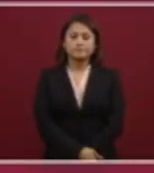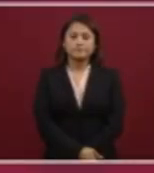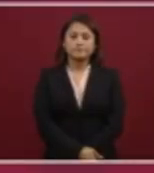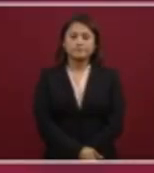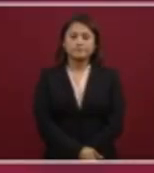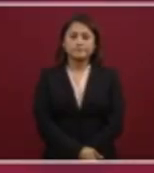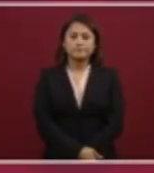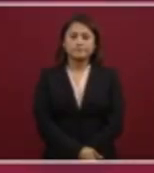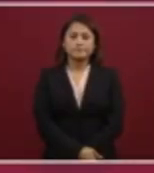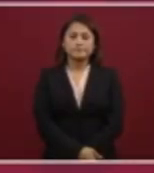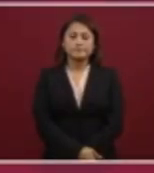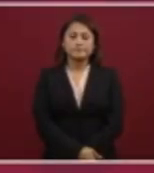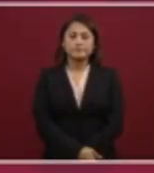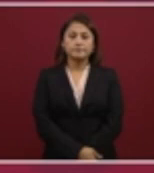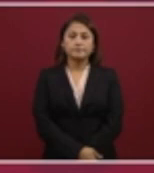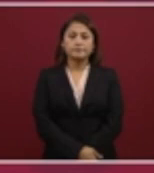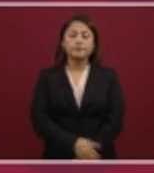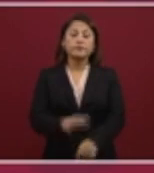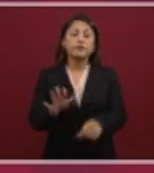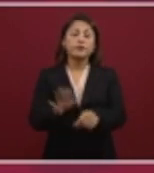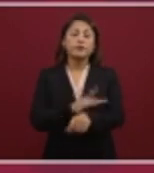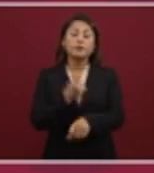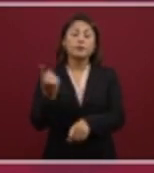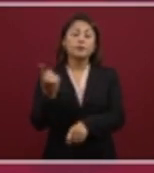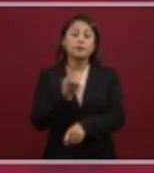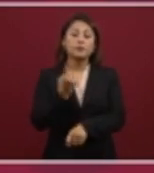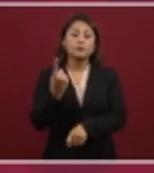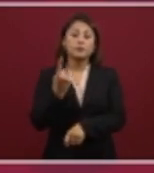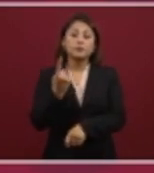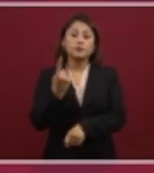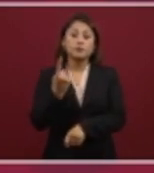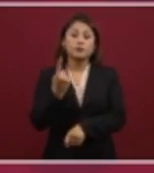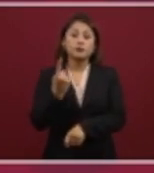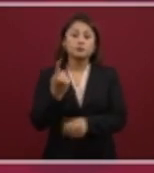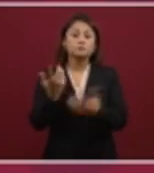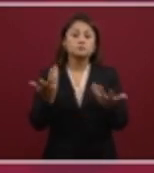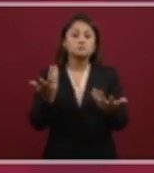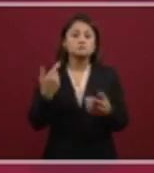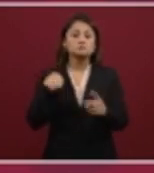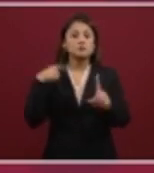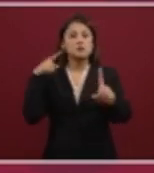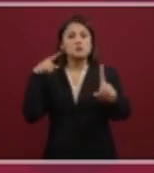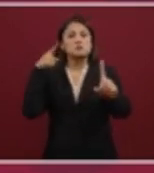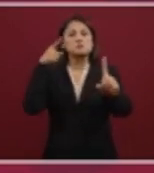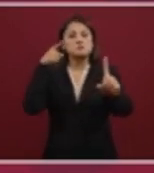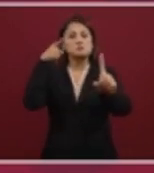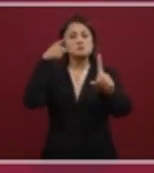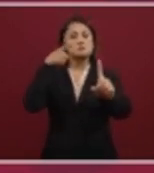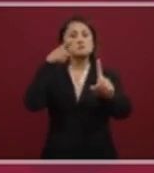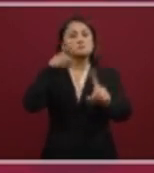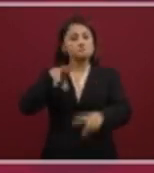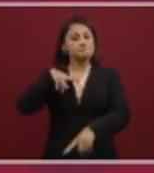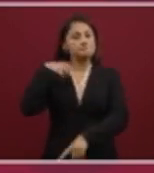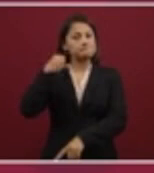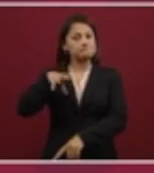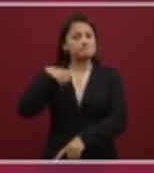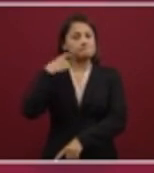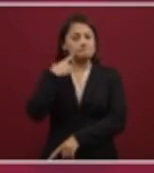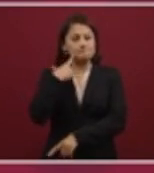verdad, cuando se lucha por ideales, se lucha por principios, por causas